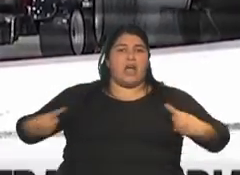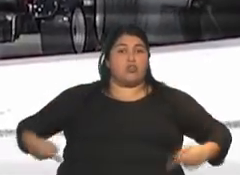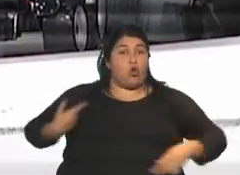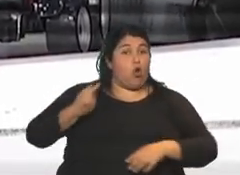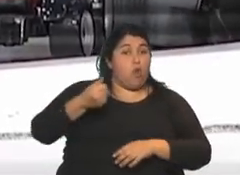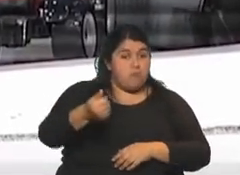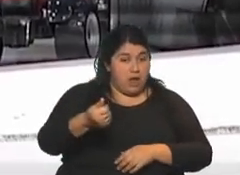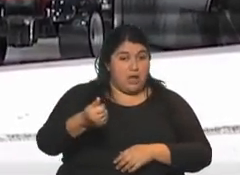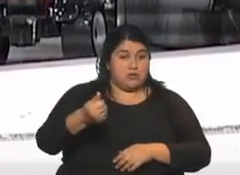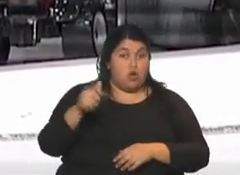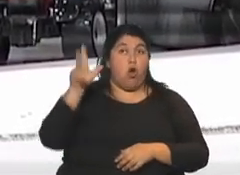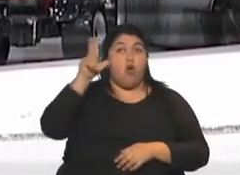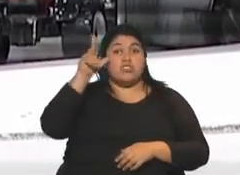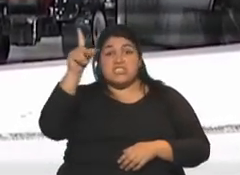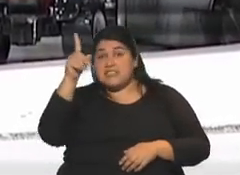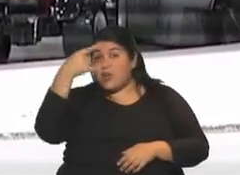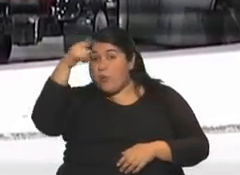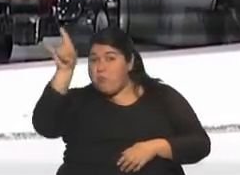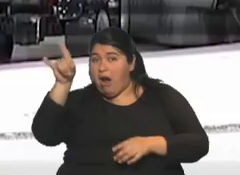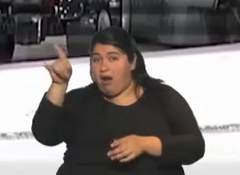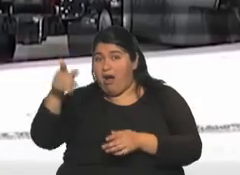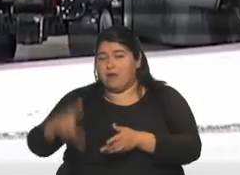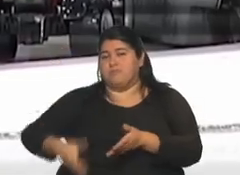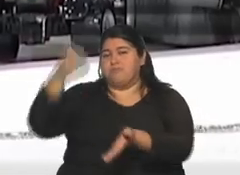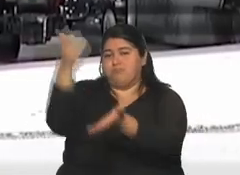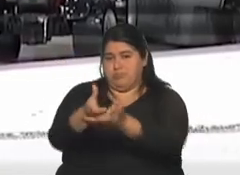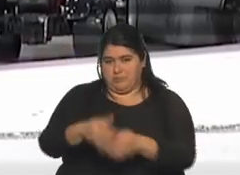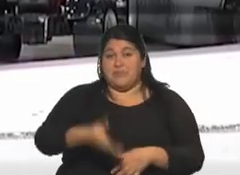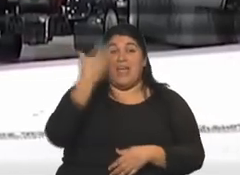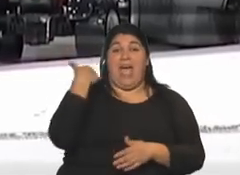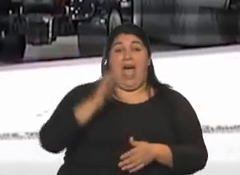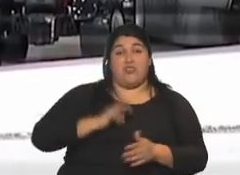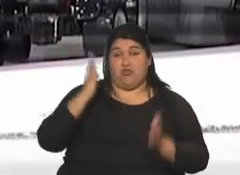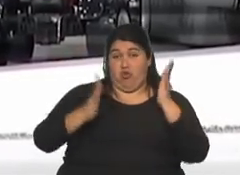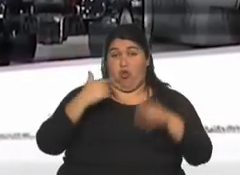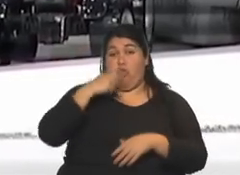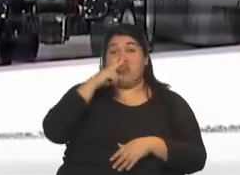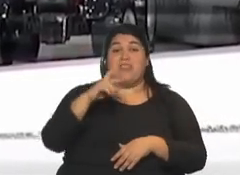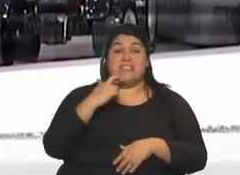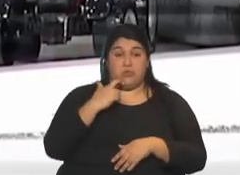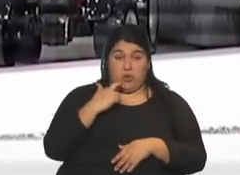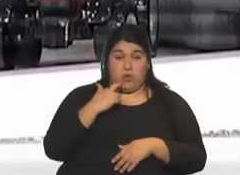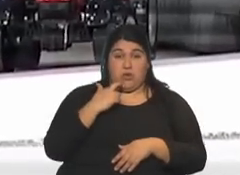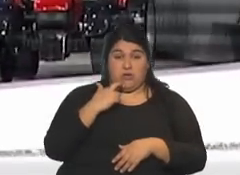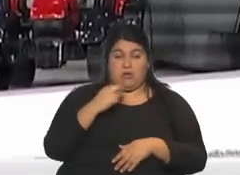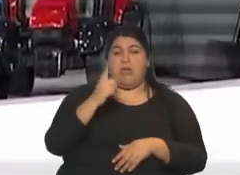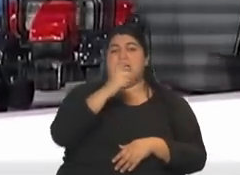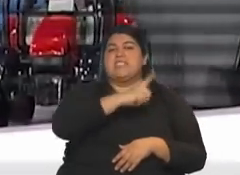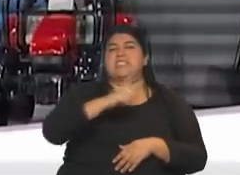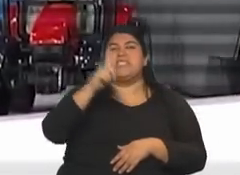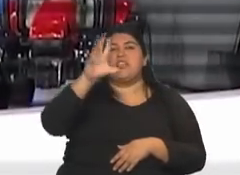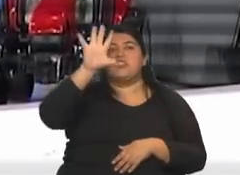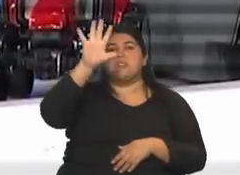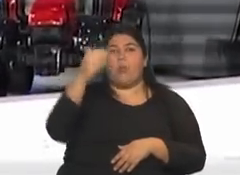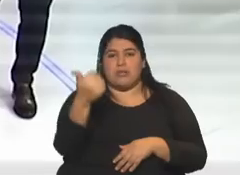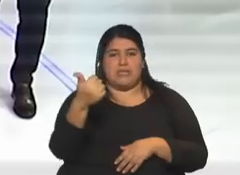poner 81 terneros. Con Mauricio, en el año 2019, tenías que poner